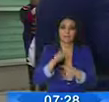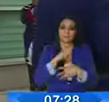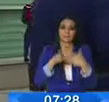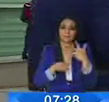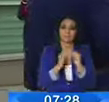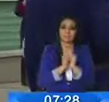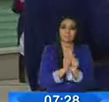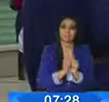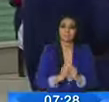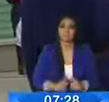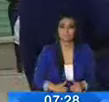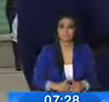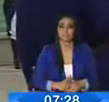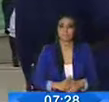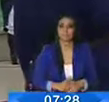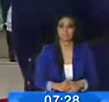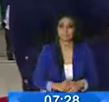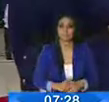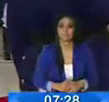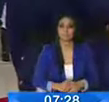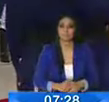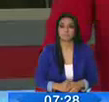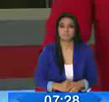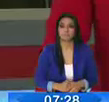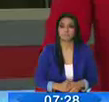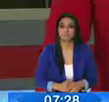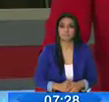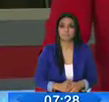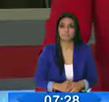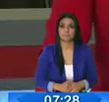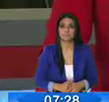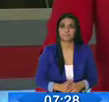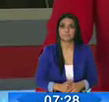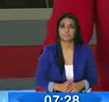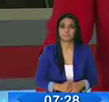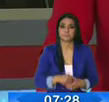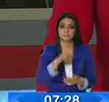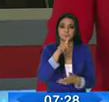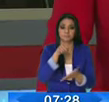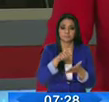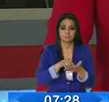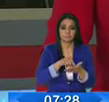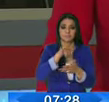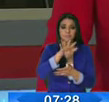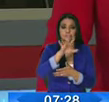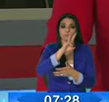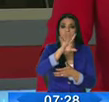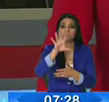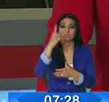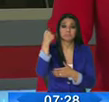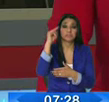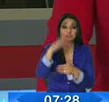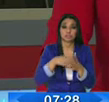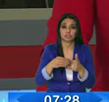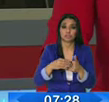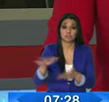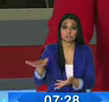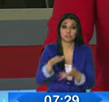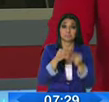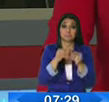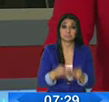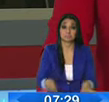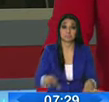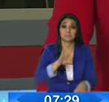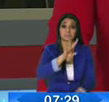informó alison corral a mil 575 millones de dólares ascienden las pérdidas de